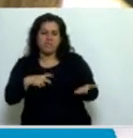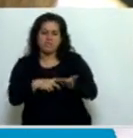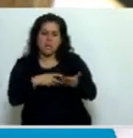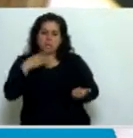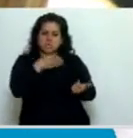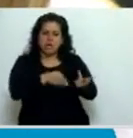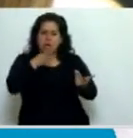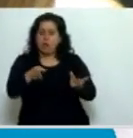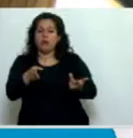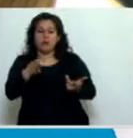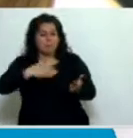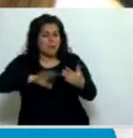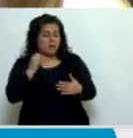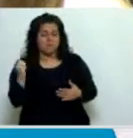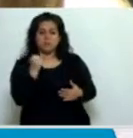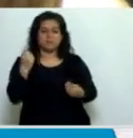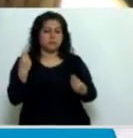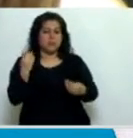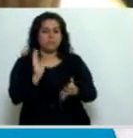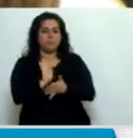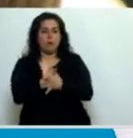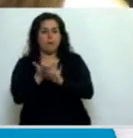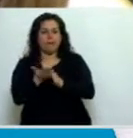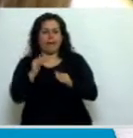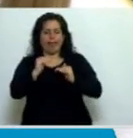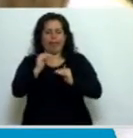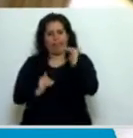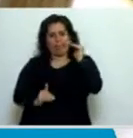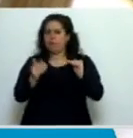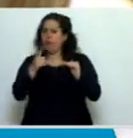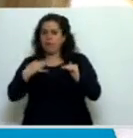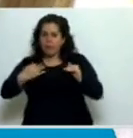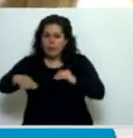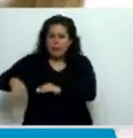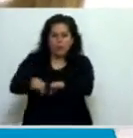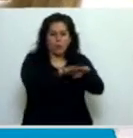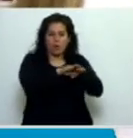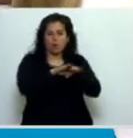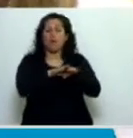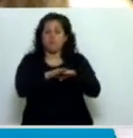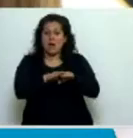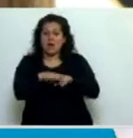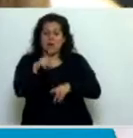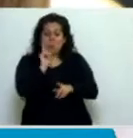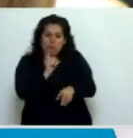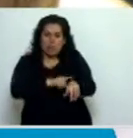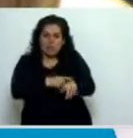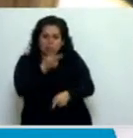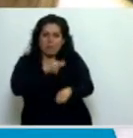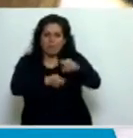sobre todas las cosas de impedir las inequidades, las desigualdades, donde el mercado es el que